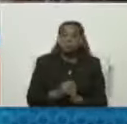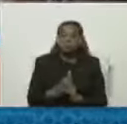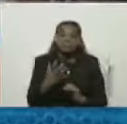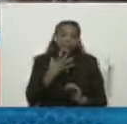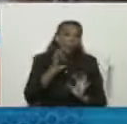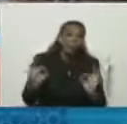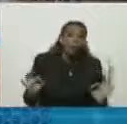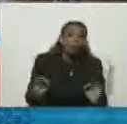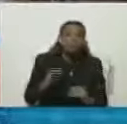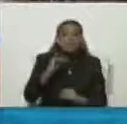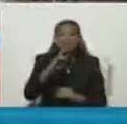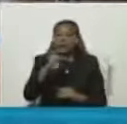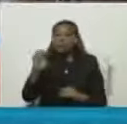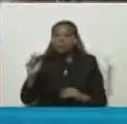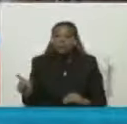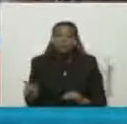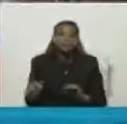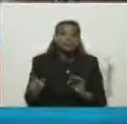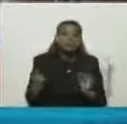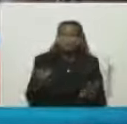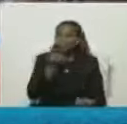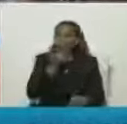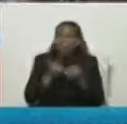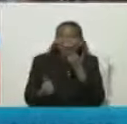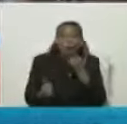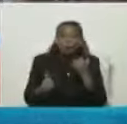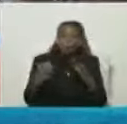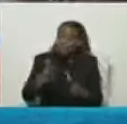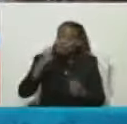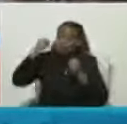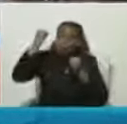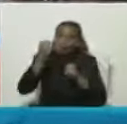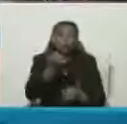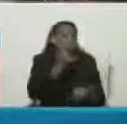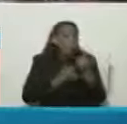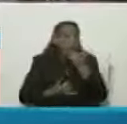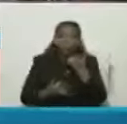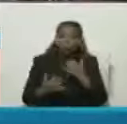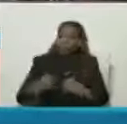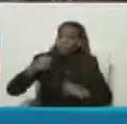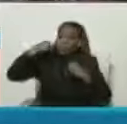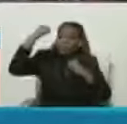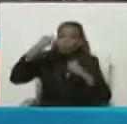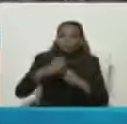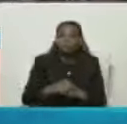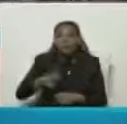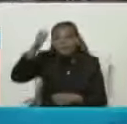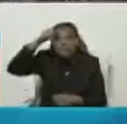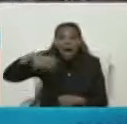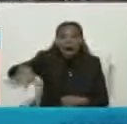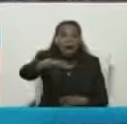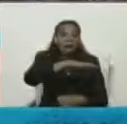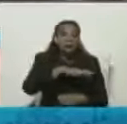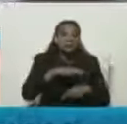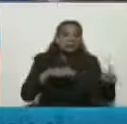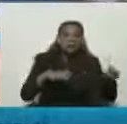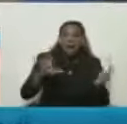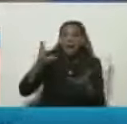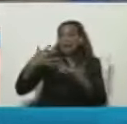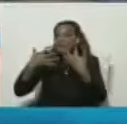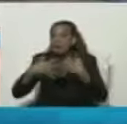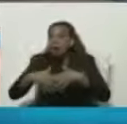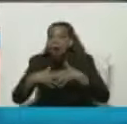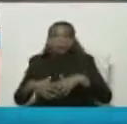Irreversible, que suene. Irreversible, que suene. En los campos, en las calles, en las